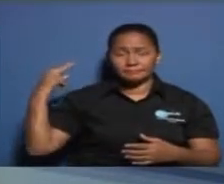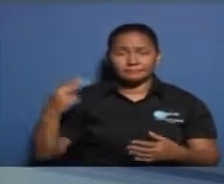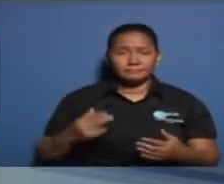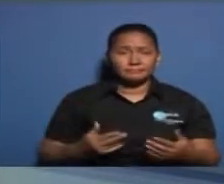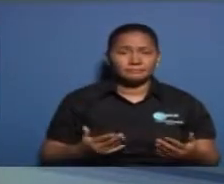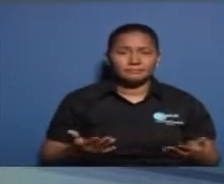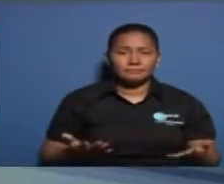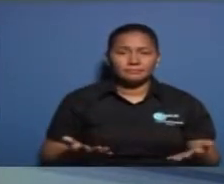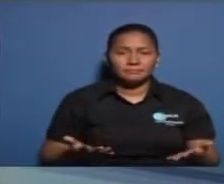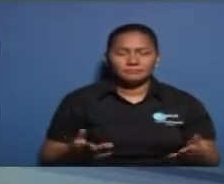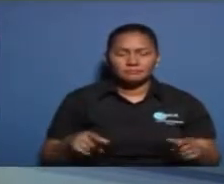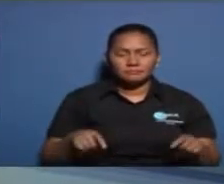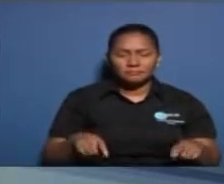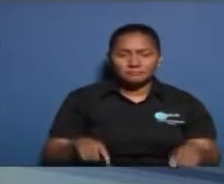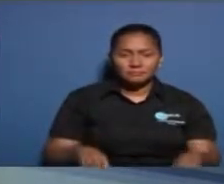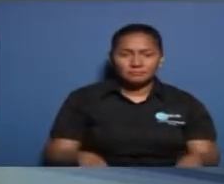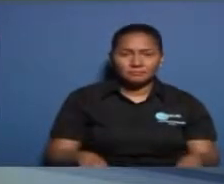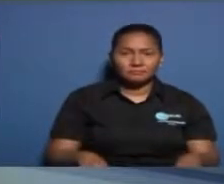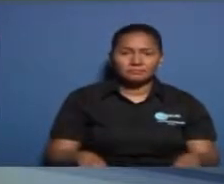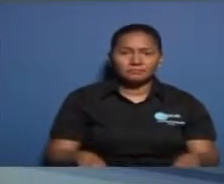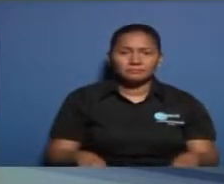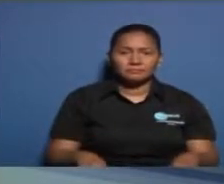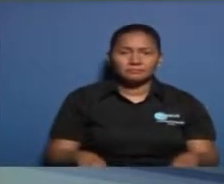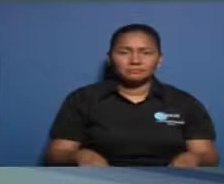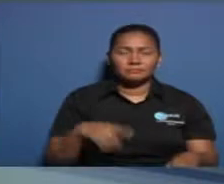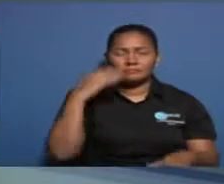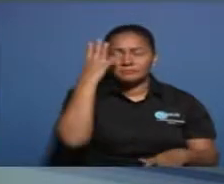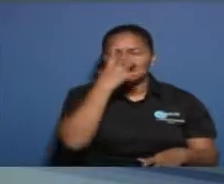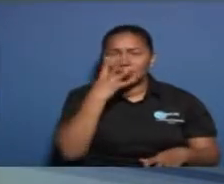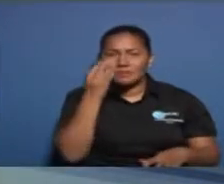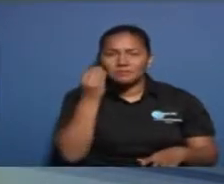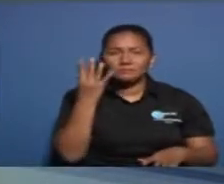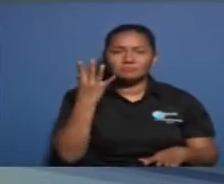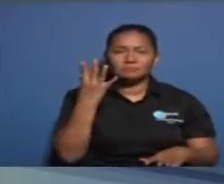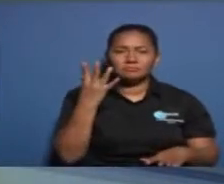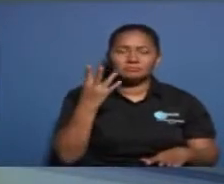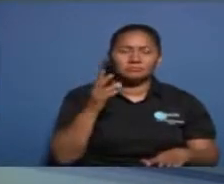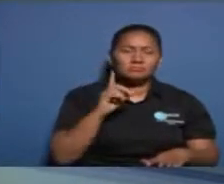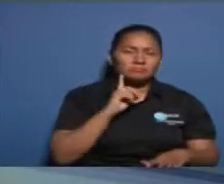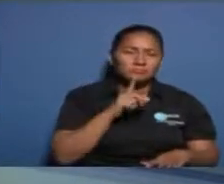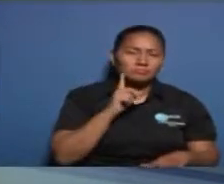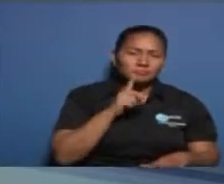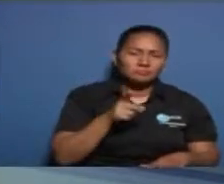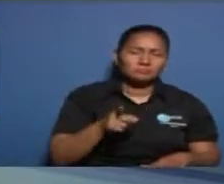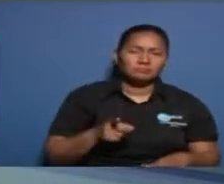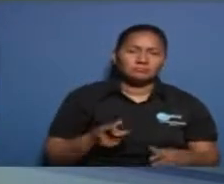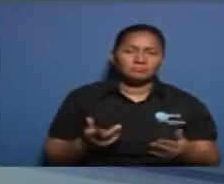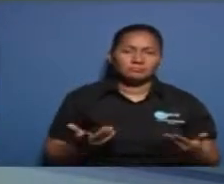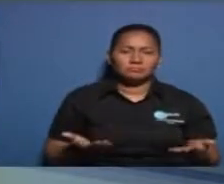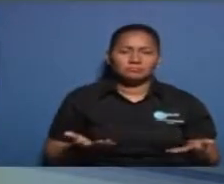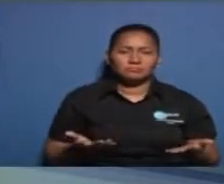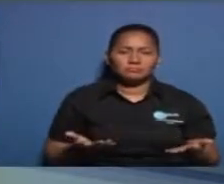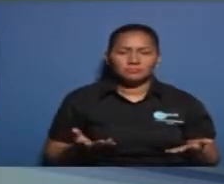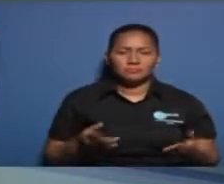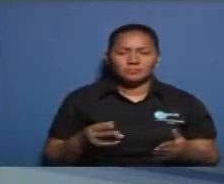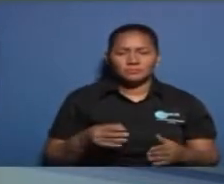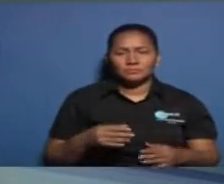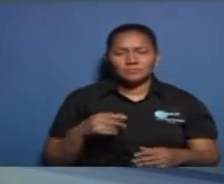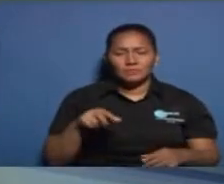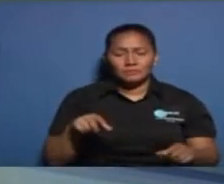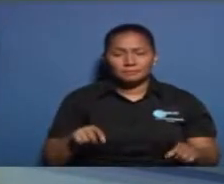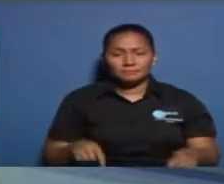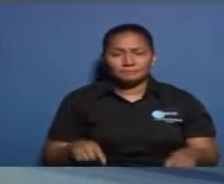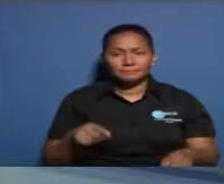hoy yo llegué hasta aquí porque yo soy bonita eso no es cierto somos producto de la historia somos producto de una estructura